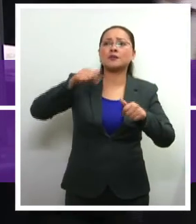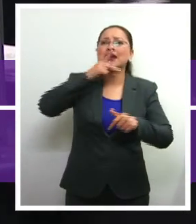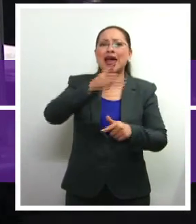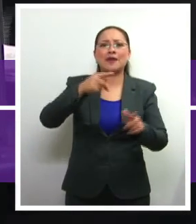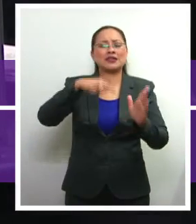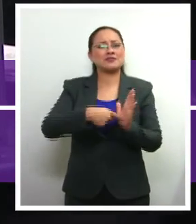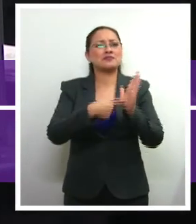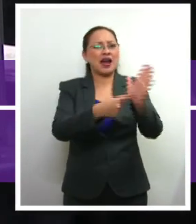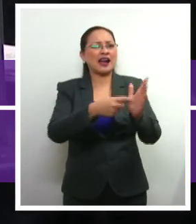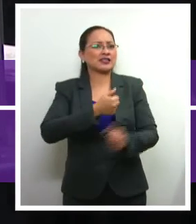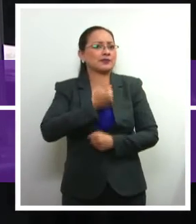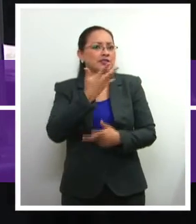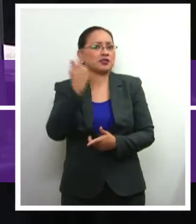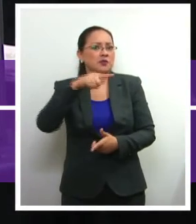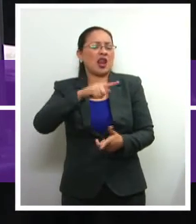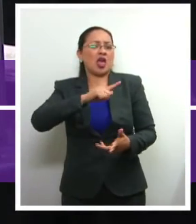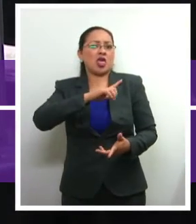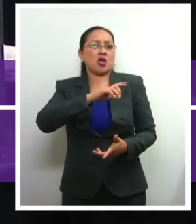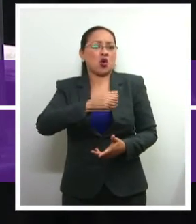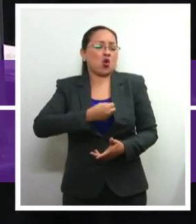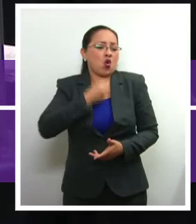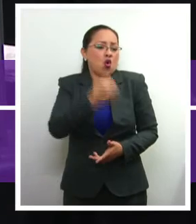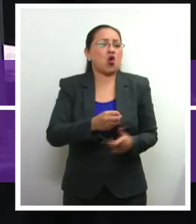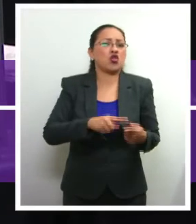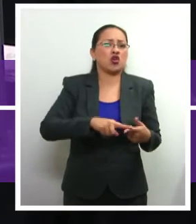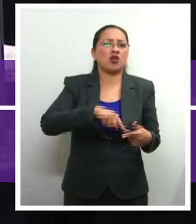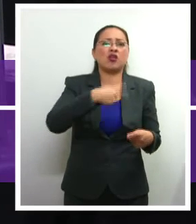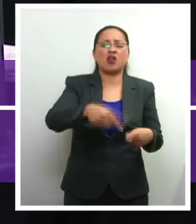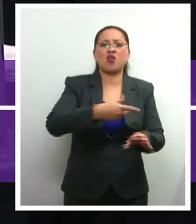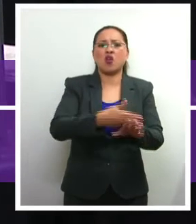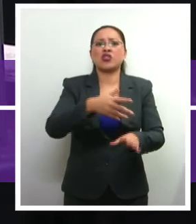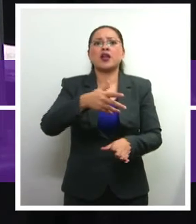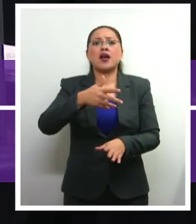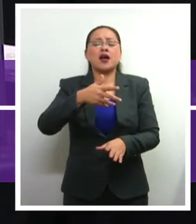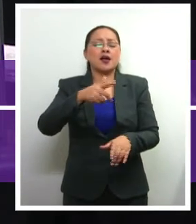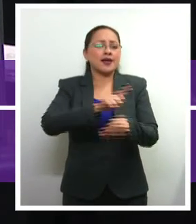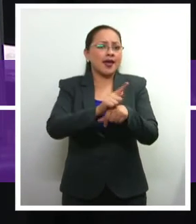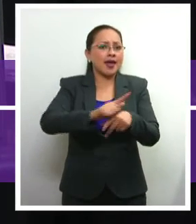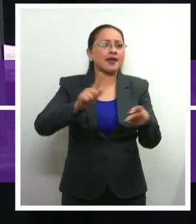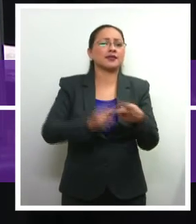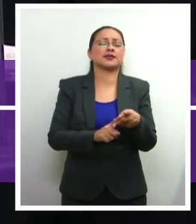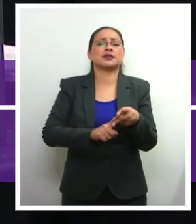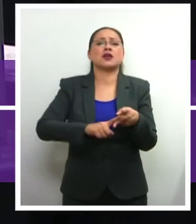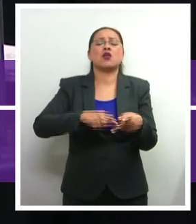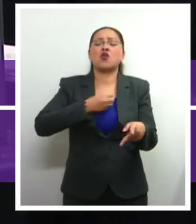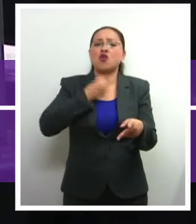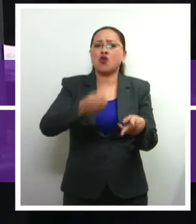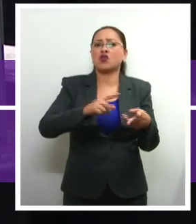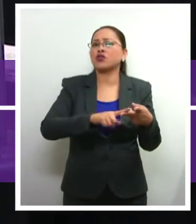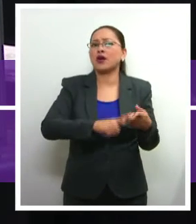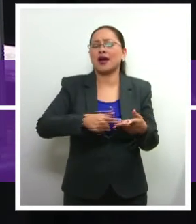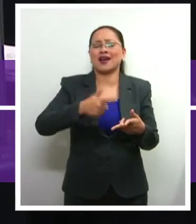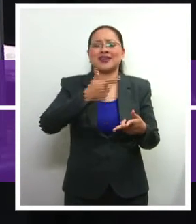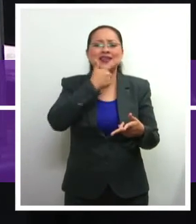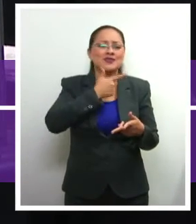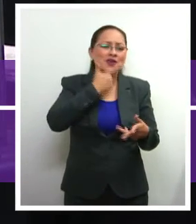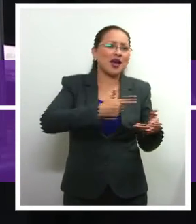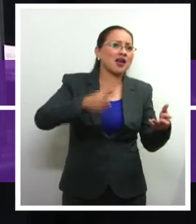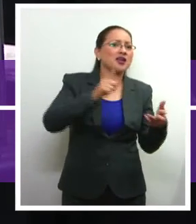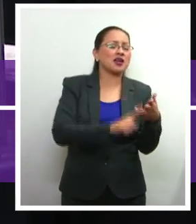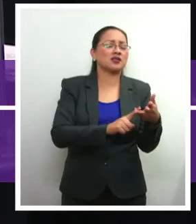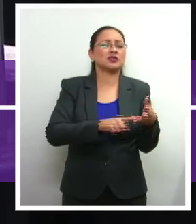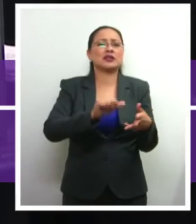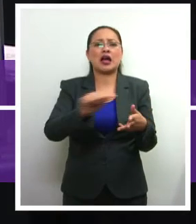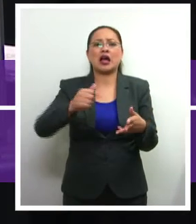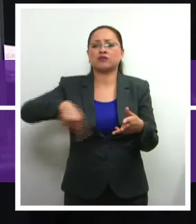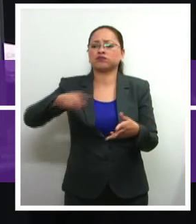y expresiones que promuevan la homofobia, la lesfobia y la transfobia entre los ciudadanos de esta capital.